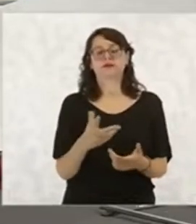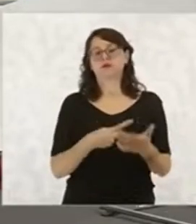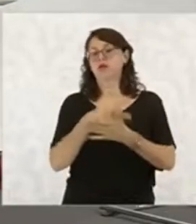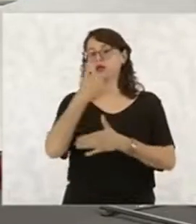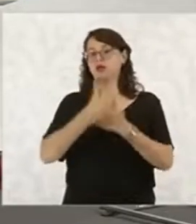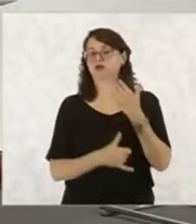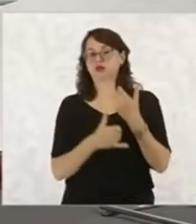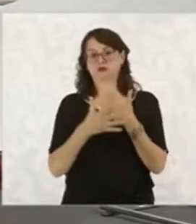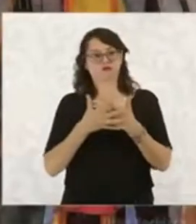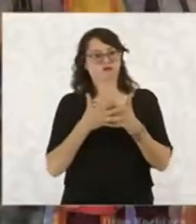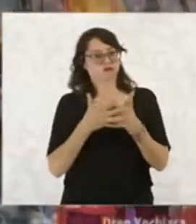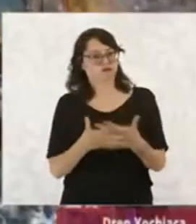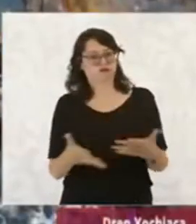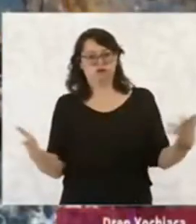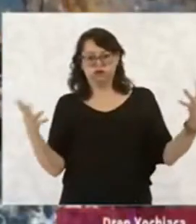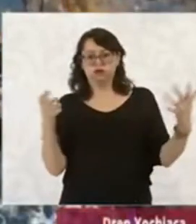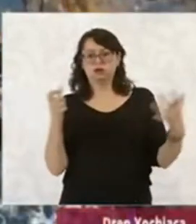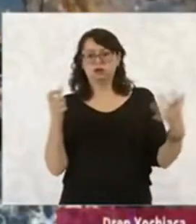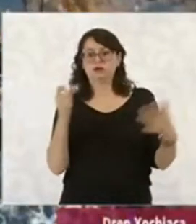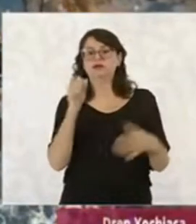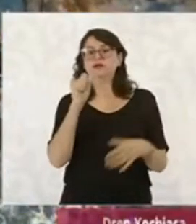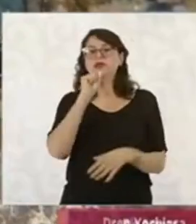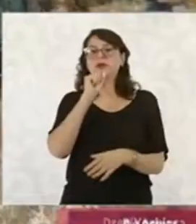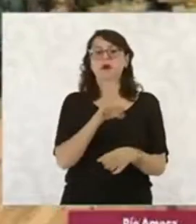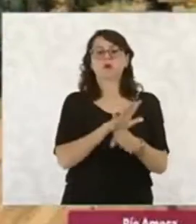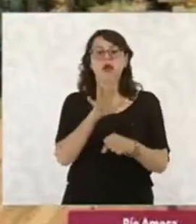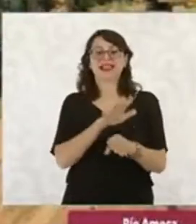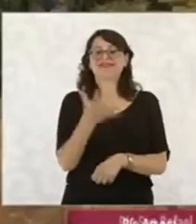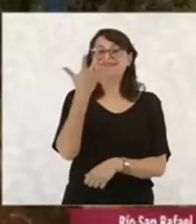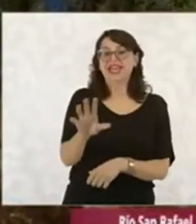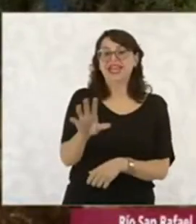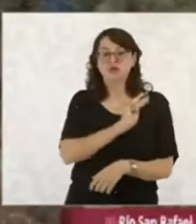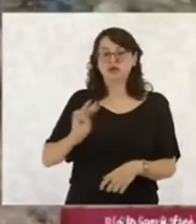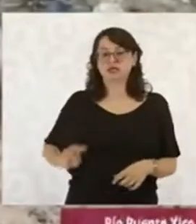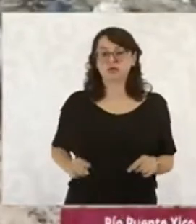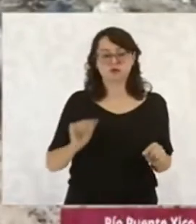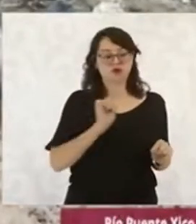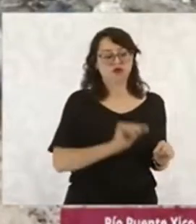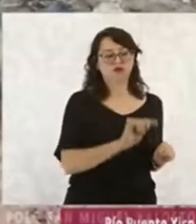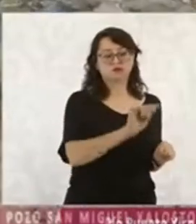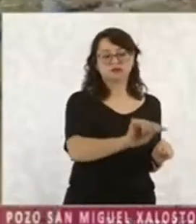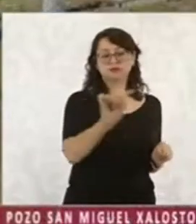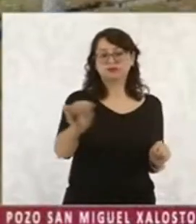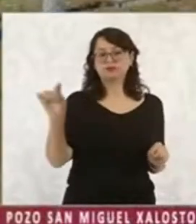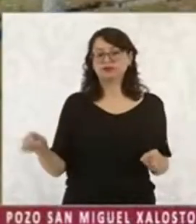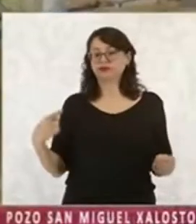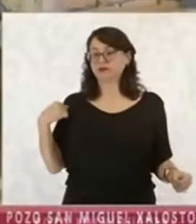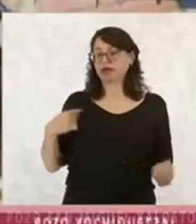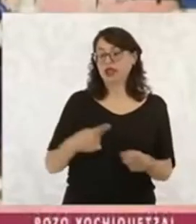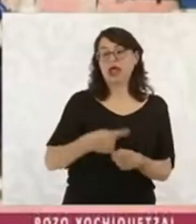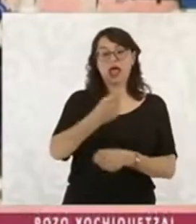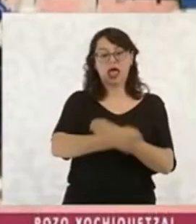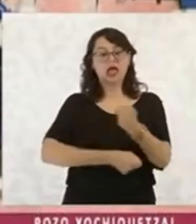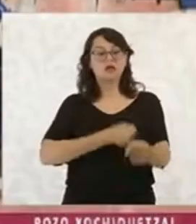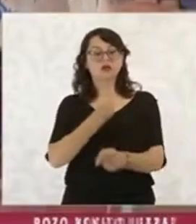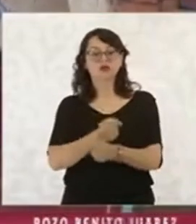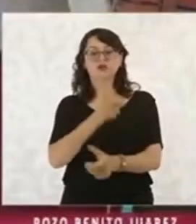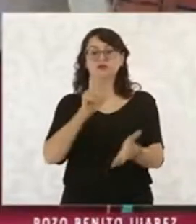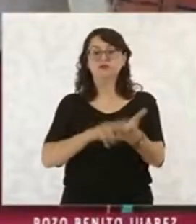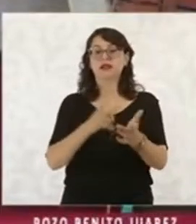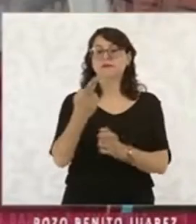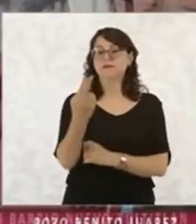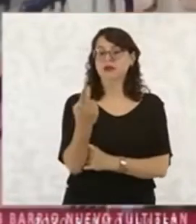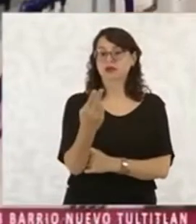proyecto. Un proyecto integral en 10 municipios. Tan solo en este año, con una inversión de más